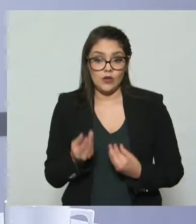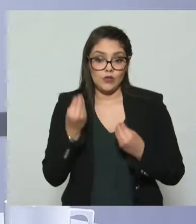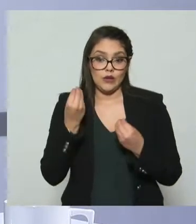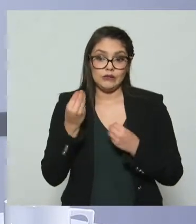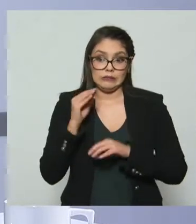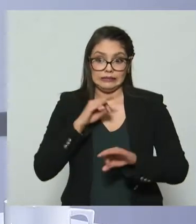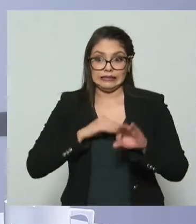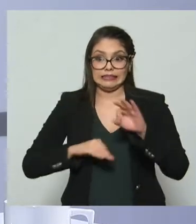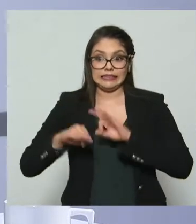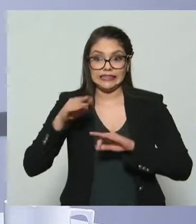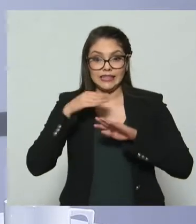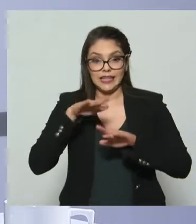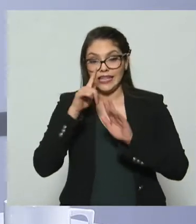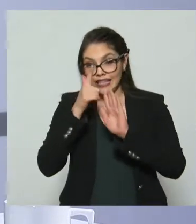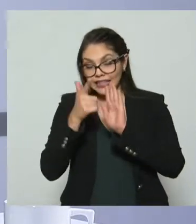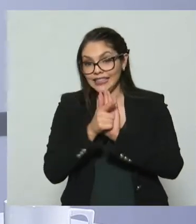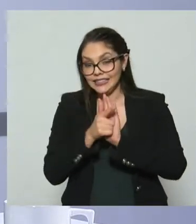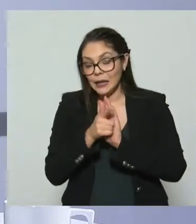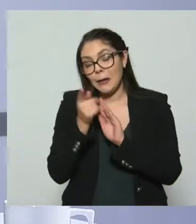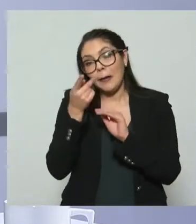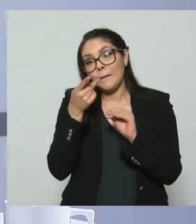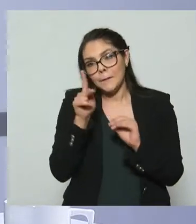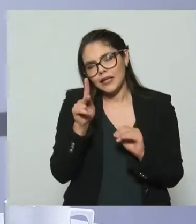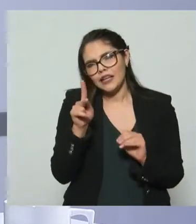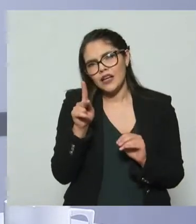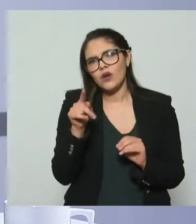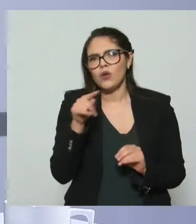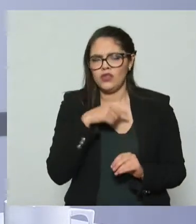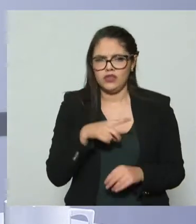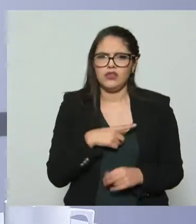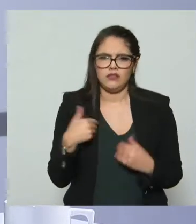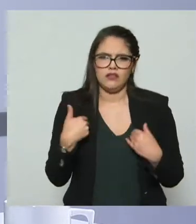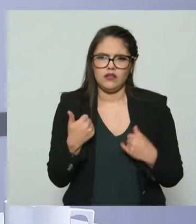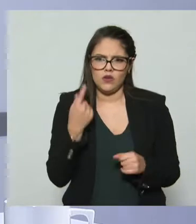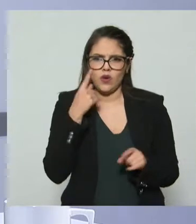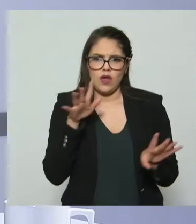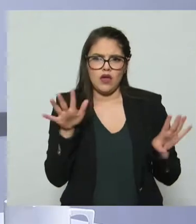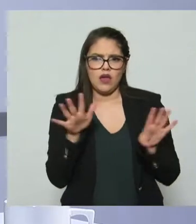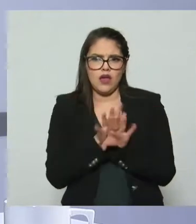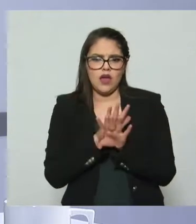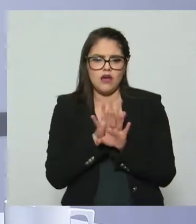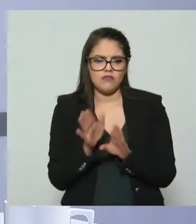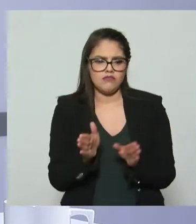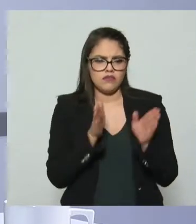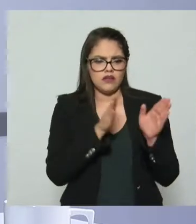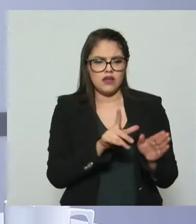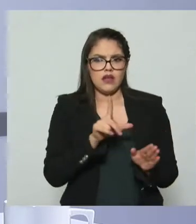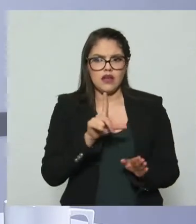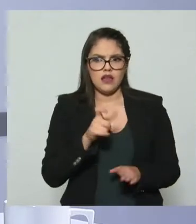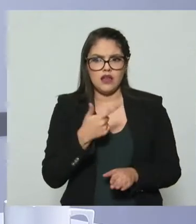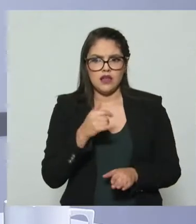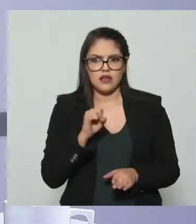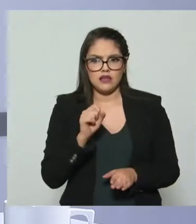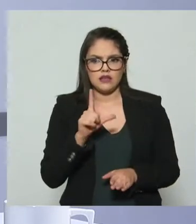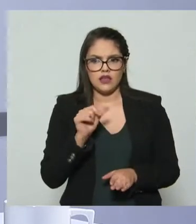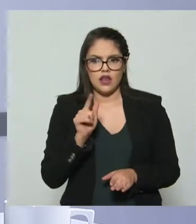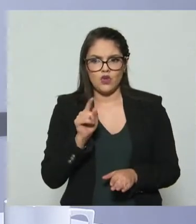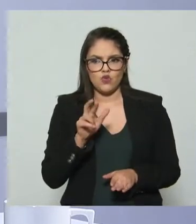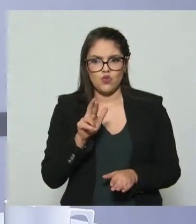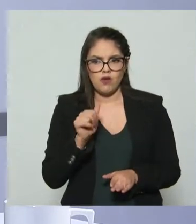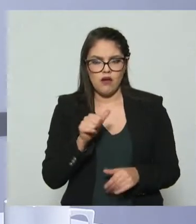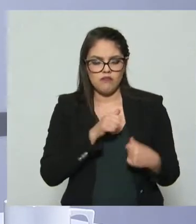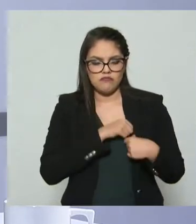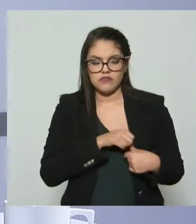legislativa muy importante. Hay que entender que no solamente fue un cambio de legislatura, que se fue la 7ª legislatura de la Asamblea, entró